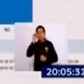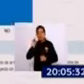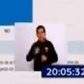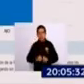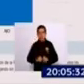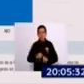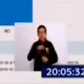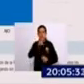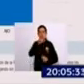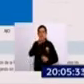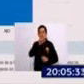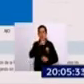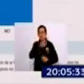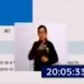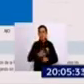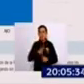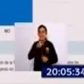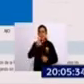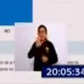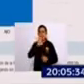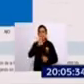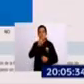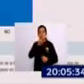64.3%. Por el no, el